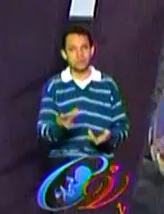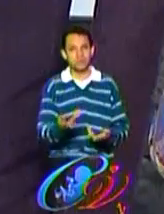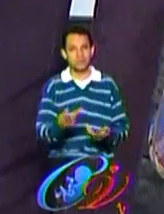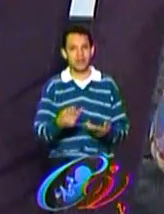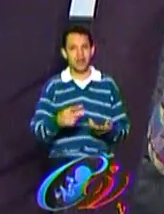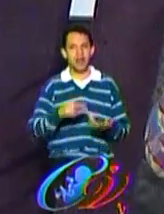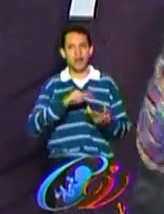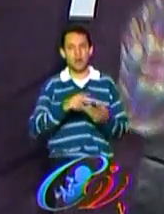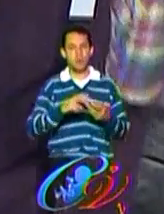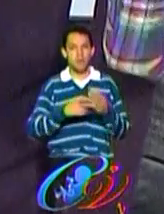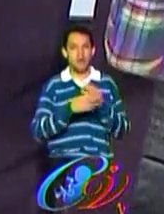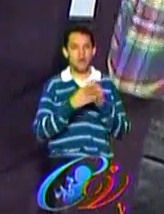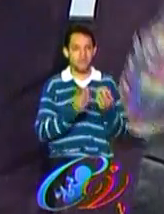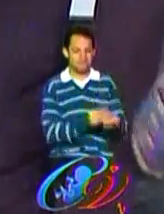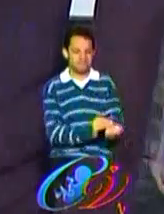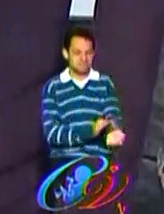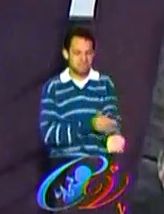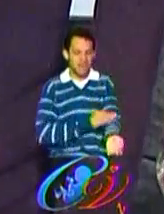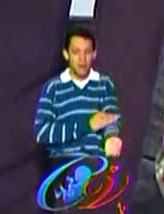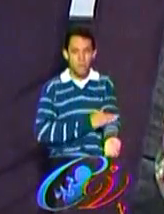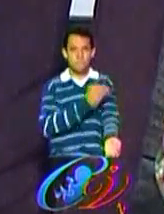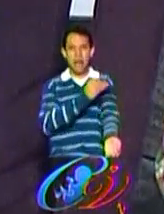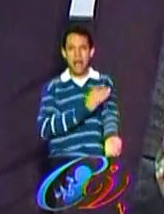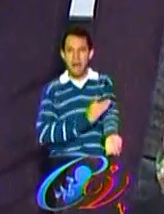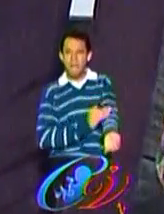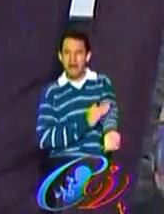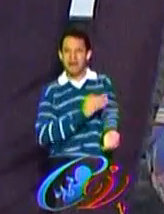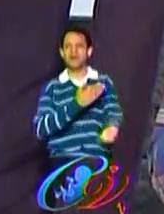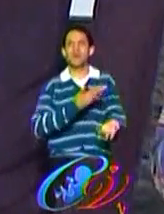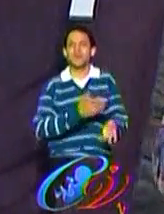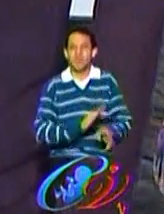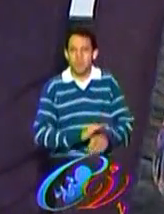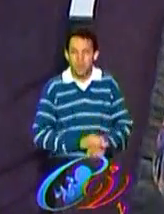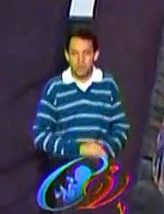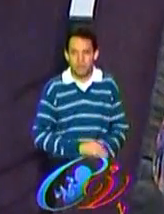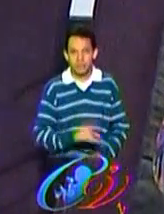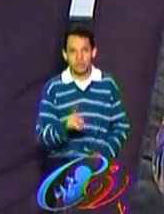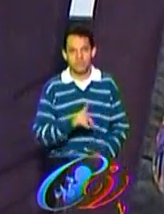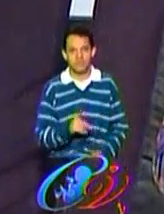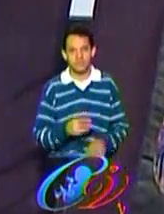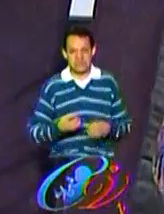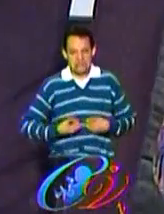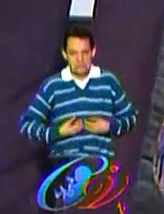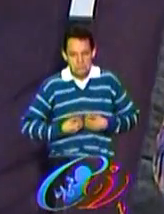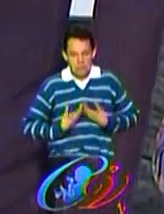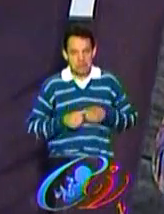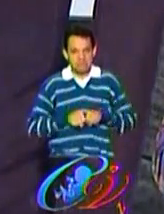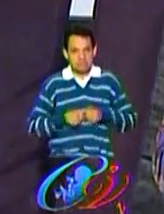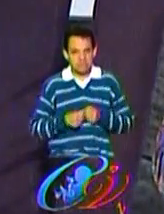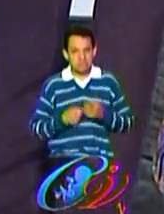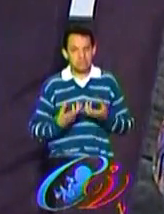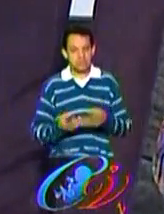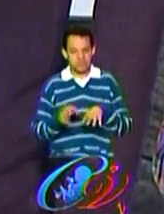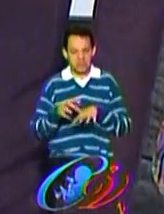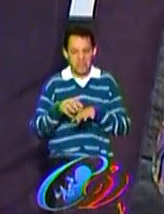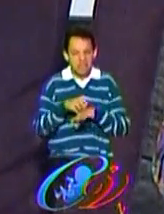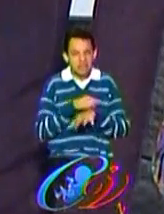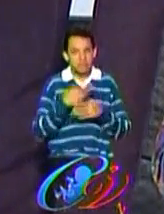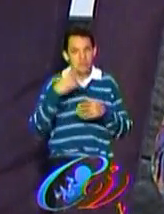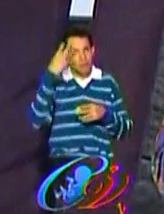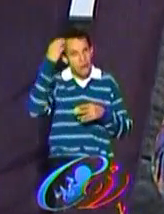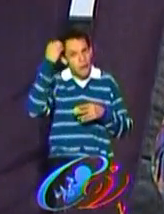decir, colesterol y triglicéridos por las nubes, ni qué decir problemas alérgicos, problemas con las uñas, problemas con el